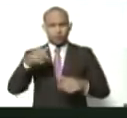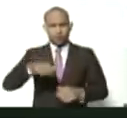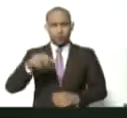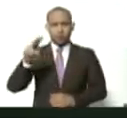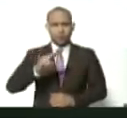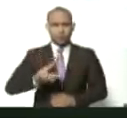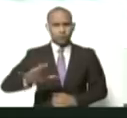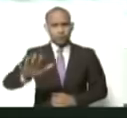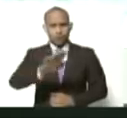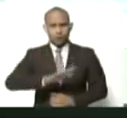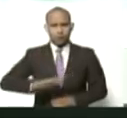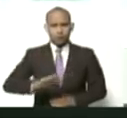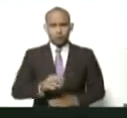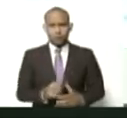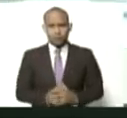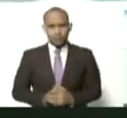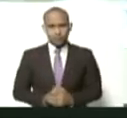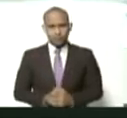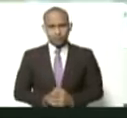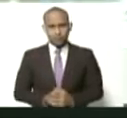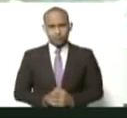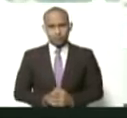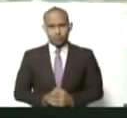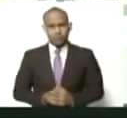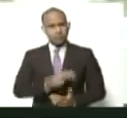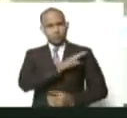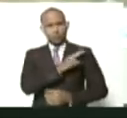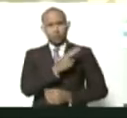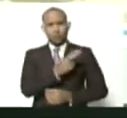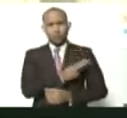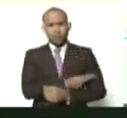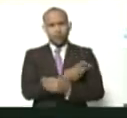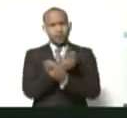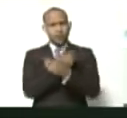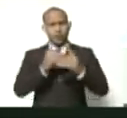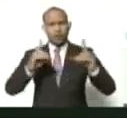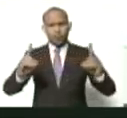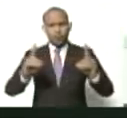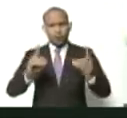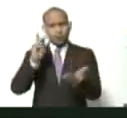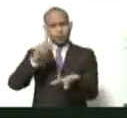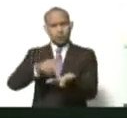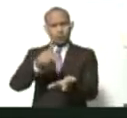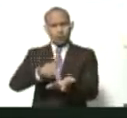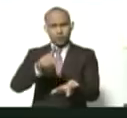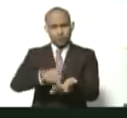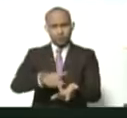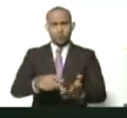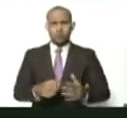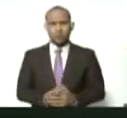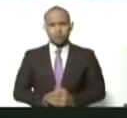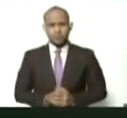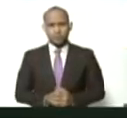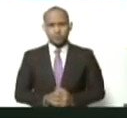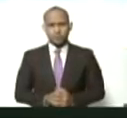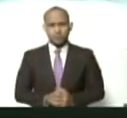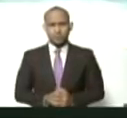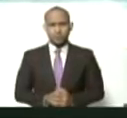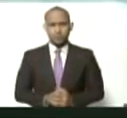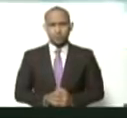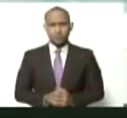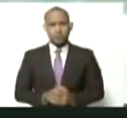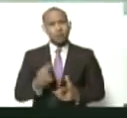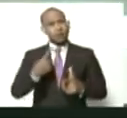la reinstitucionalización del país, fortalecimiento de la democracia protagónica, participativa.